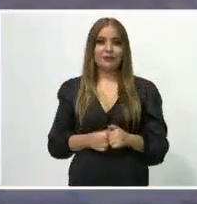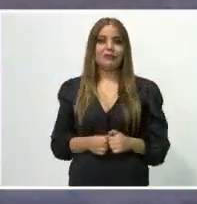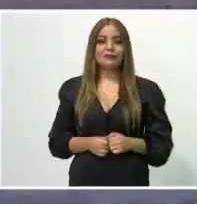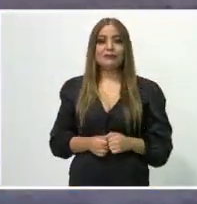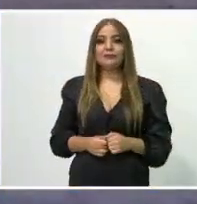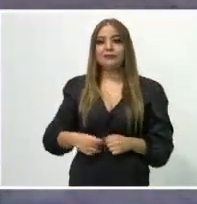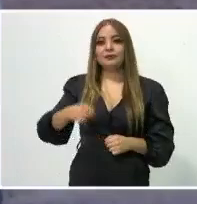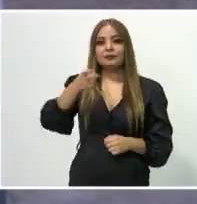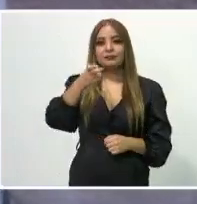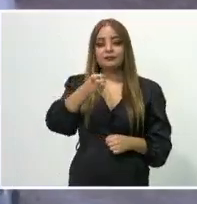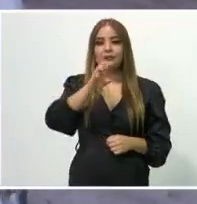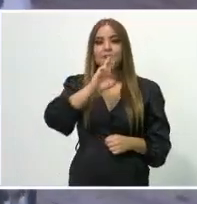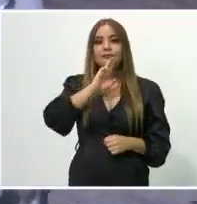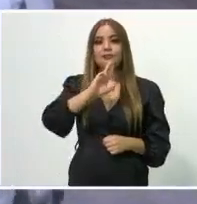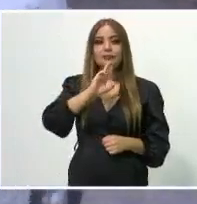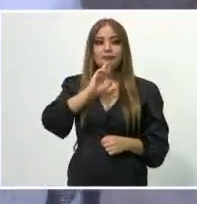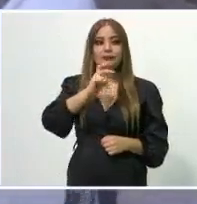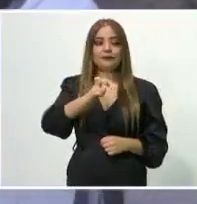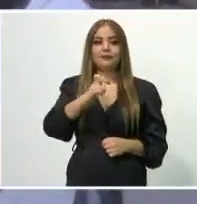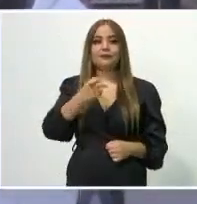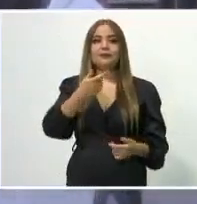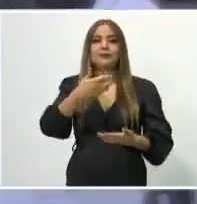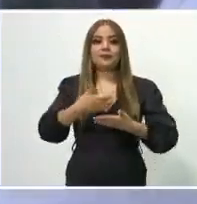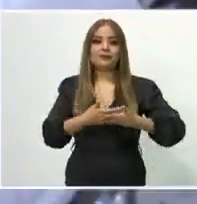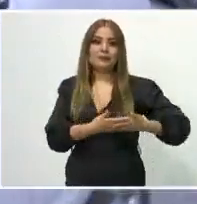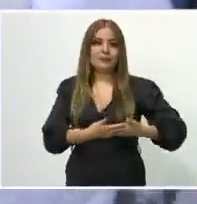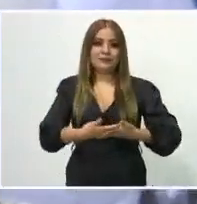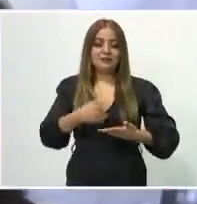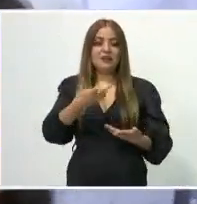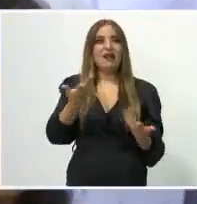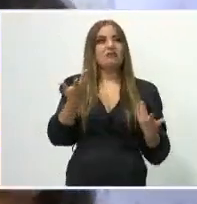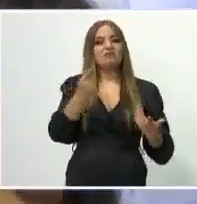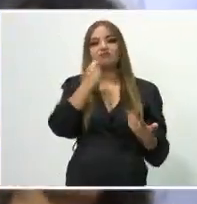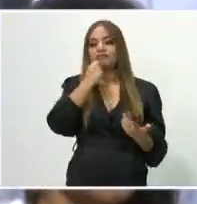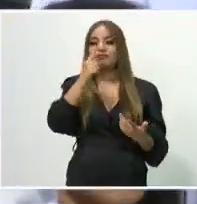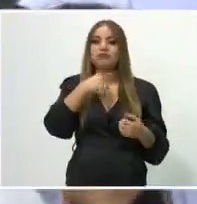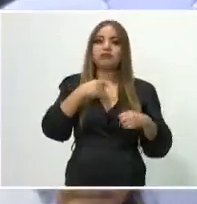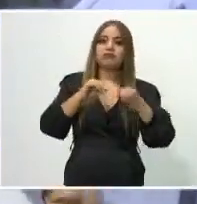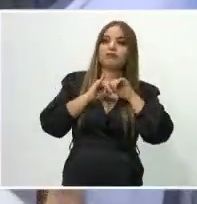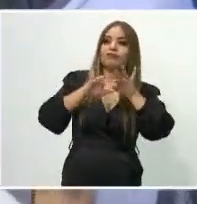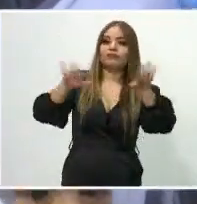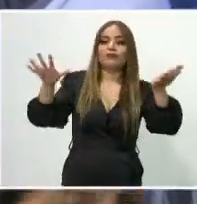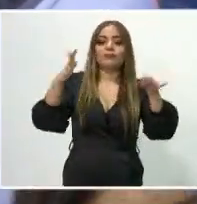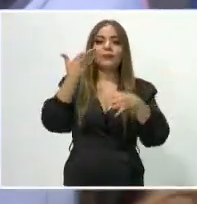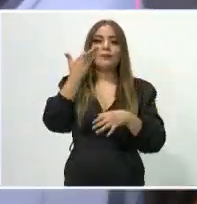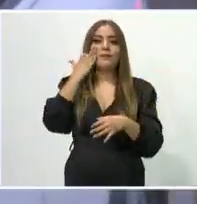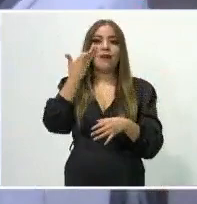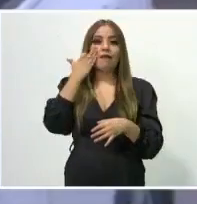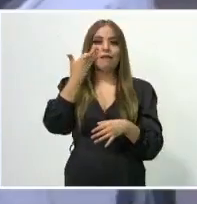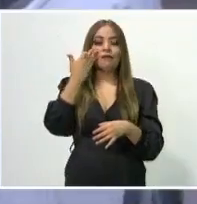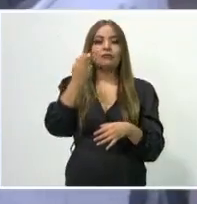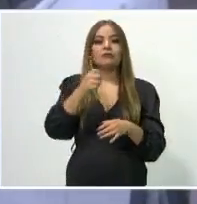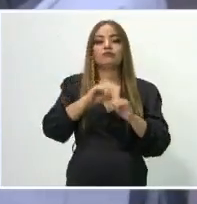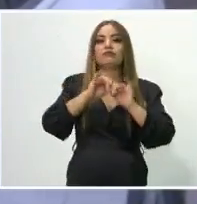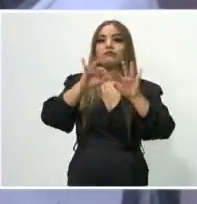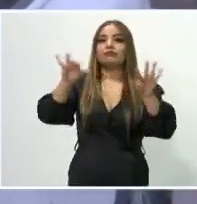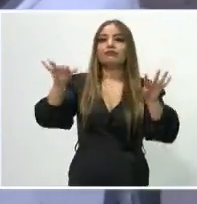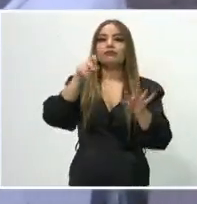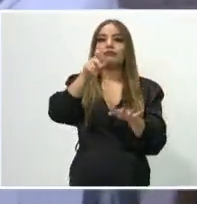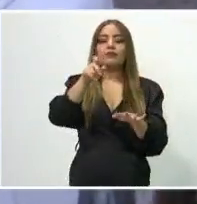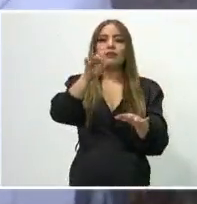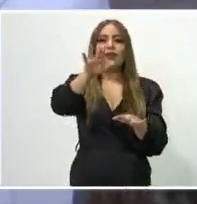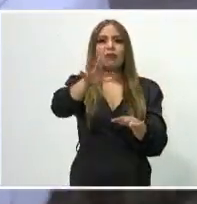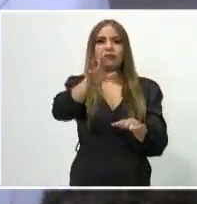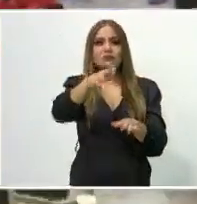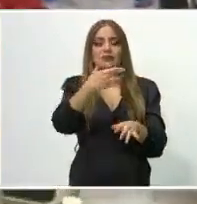mamá de este jovencito pues decidió publicar a través de redes sociales que había